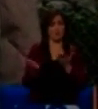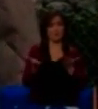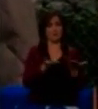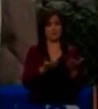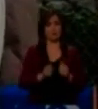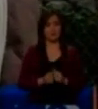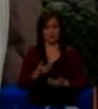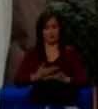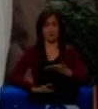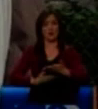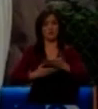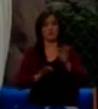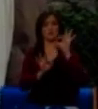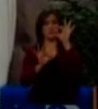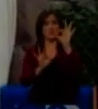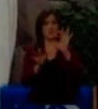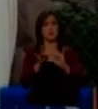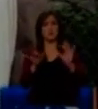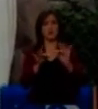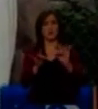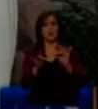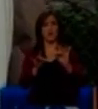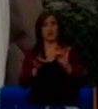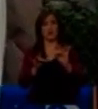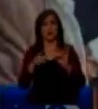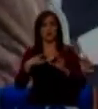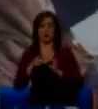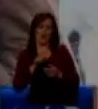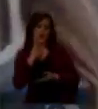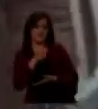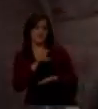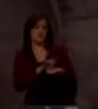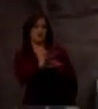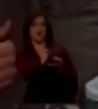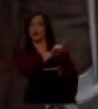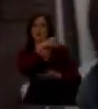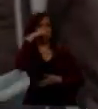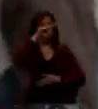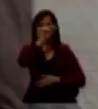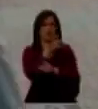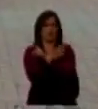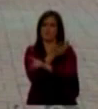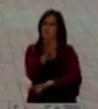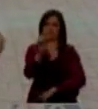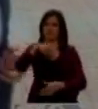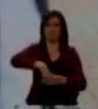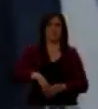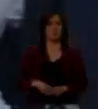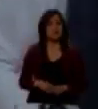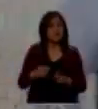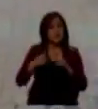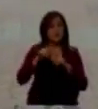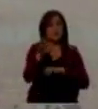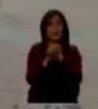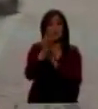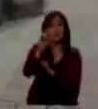con con oficios era que sacáramos al niño de la institución denunció PR in del aoo